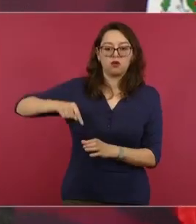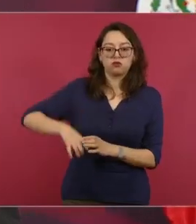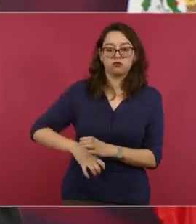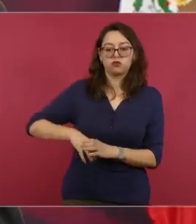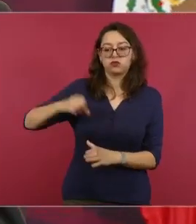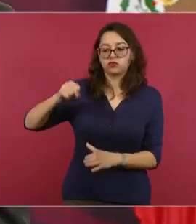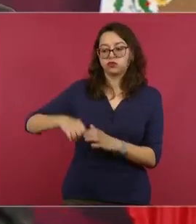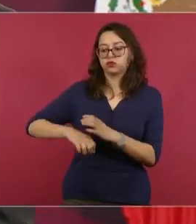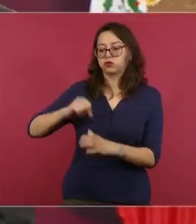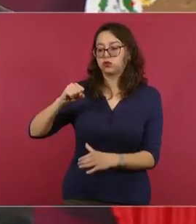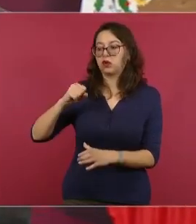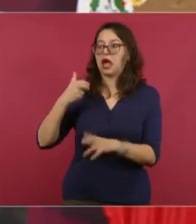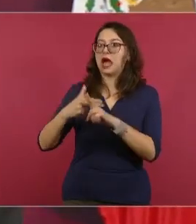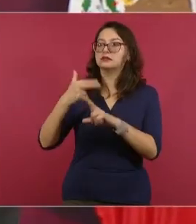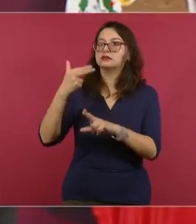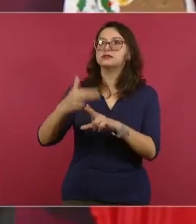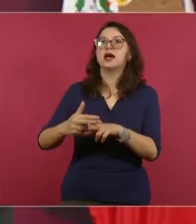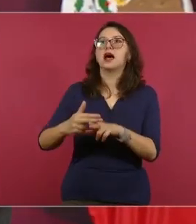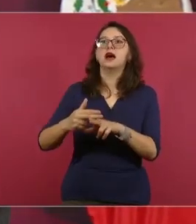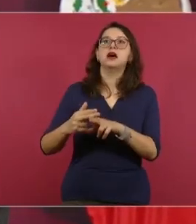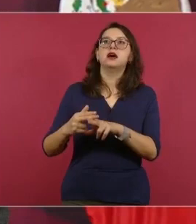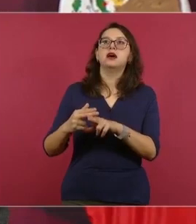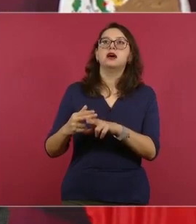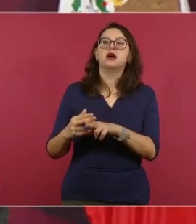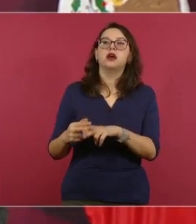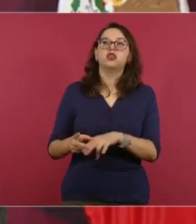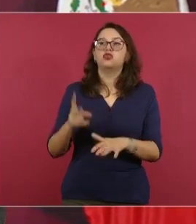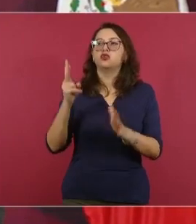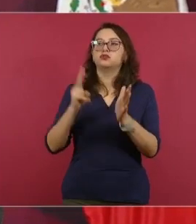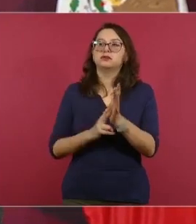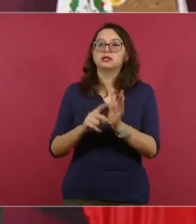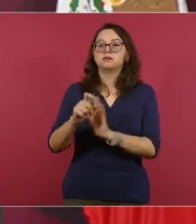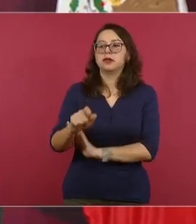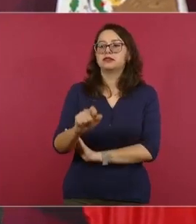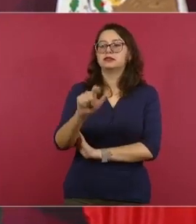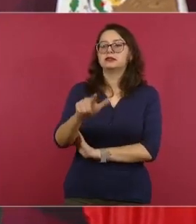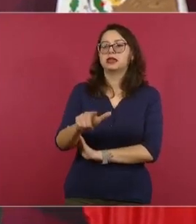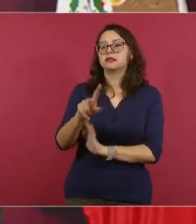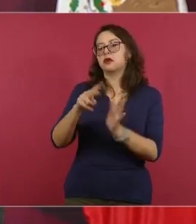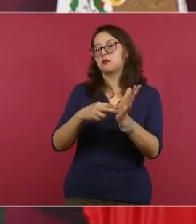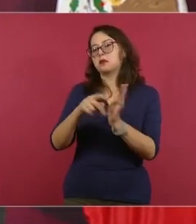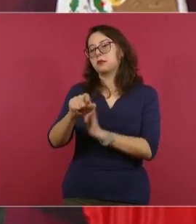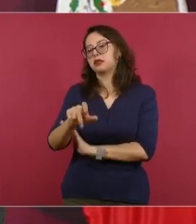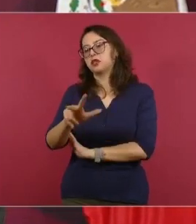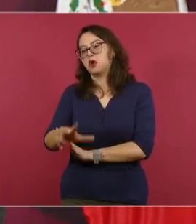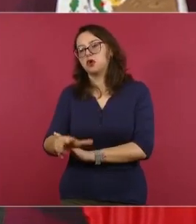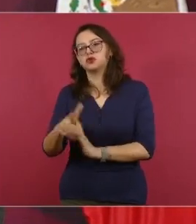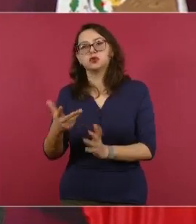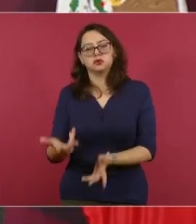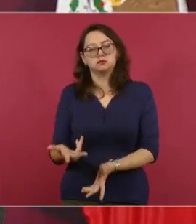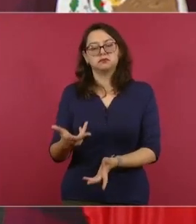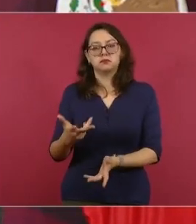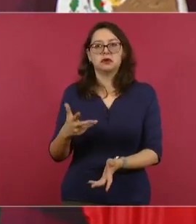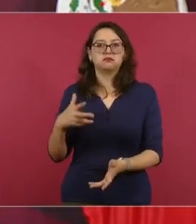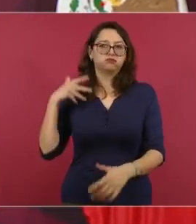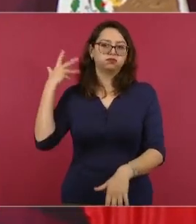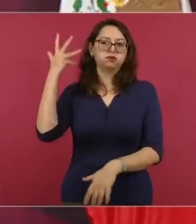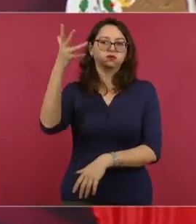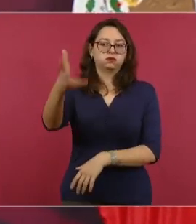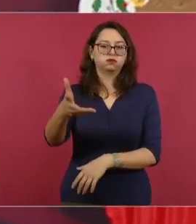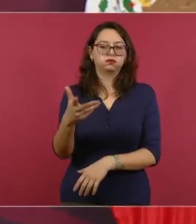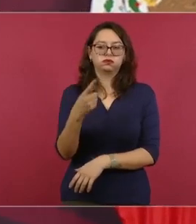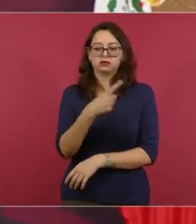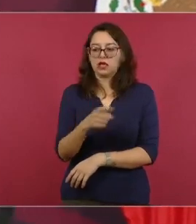el 2027-28, como 120, 140 mil barriles diarios. Es